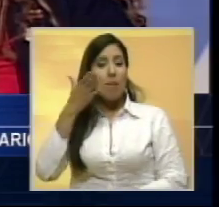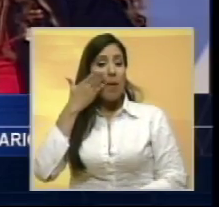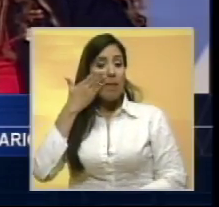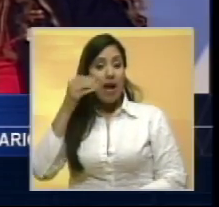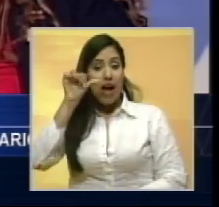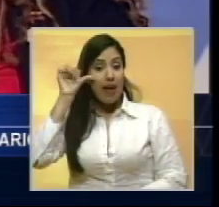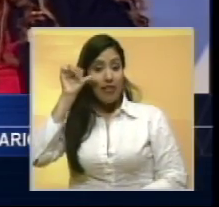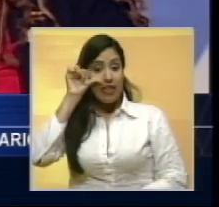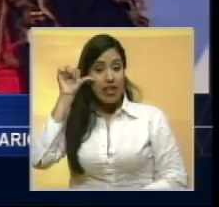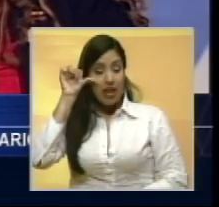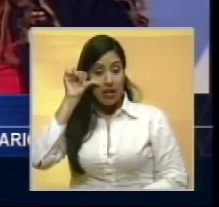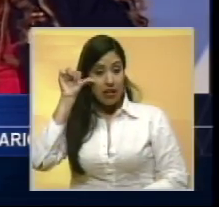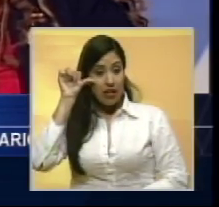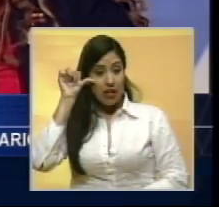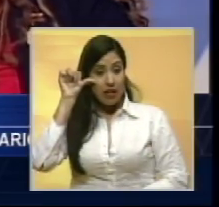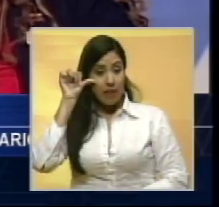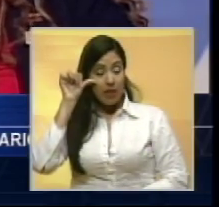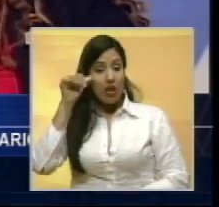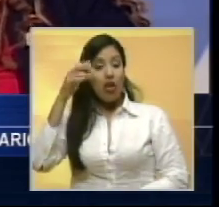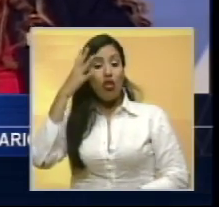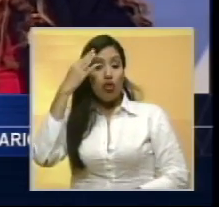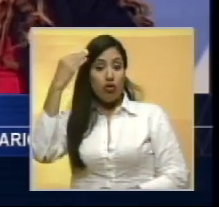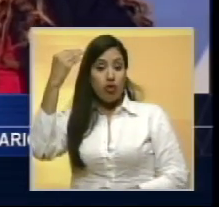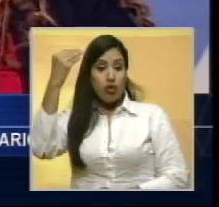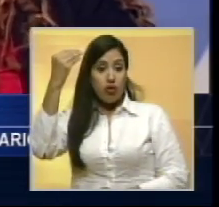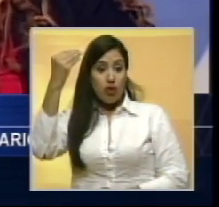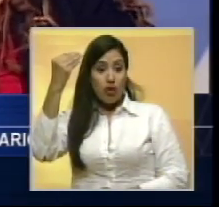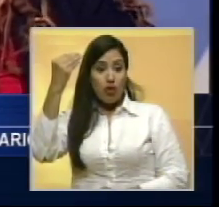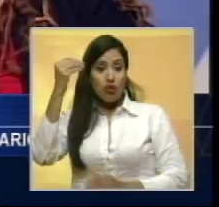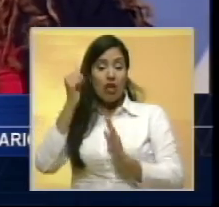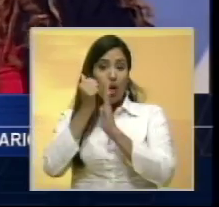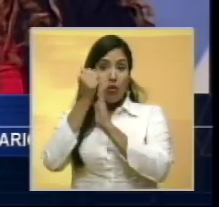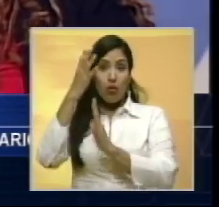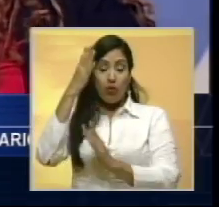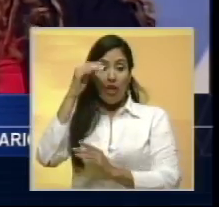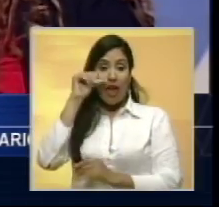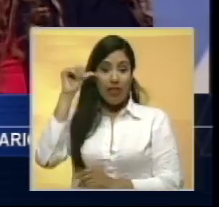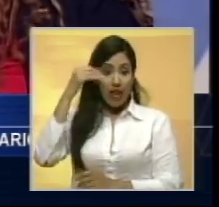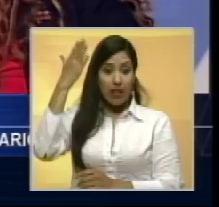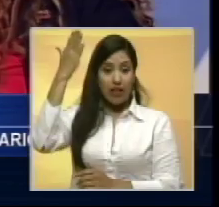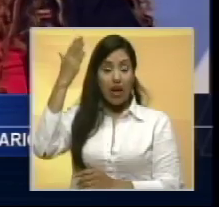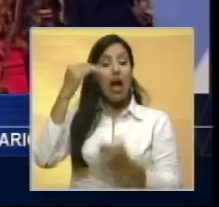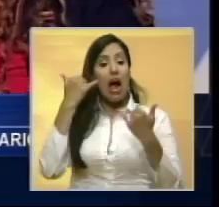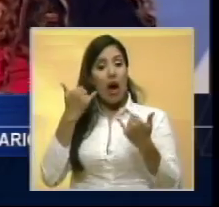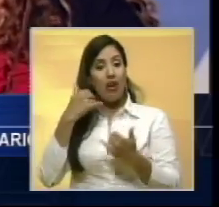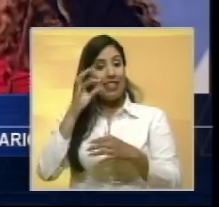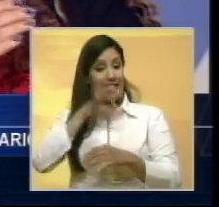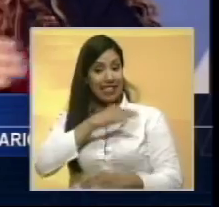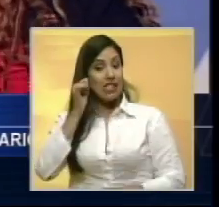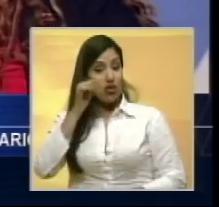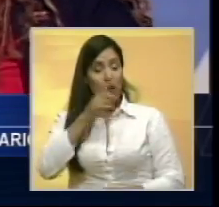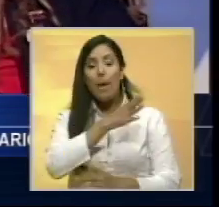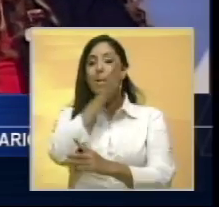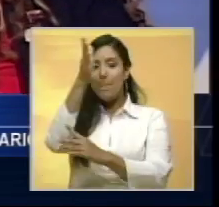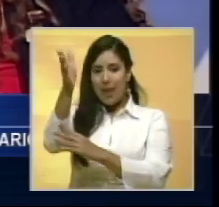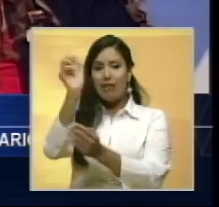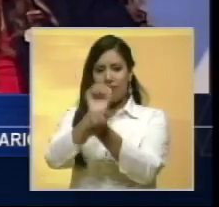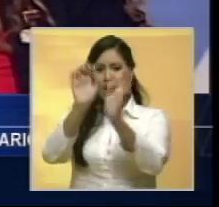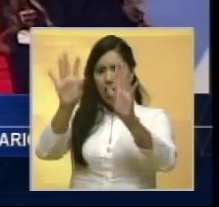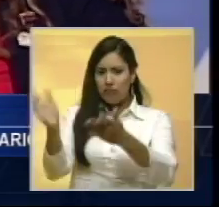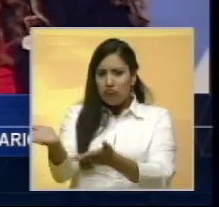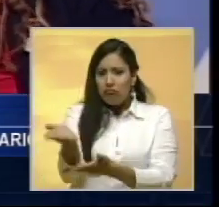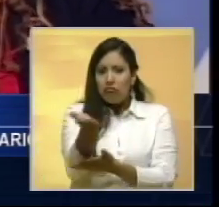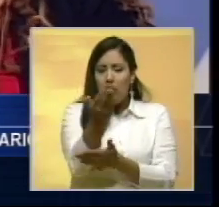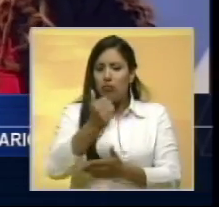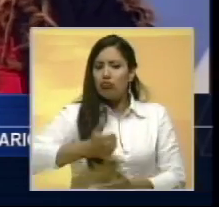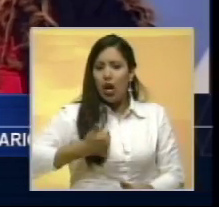mamá de Adriana Urquiola, que Dios la tenga en su santa gloria. A esa señora le digo que vaya para allá si quiere ir,